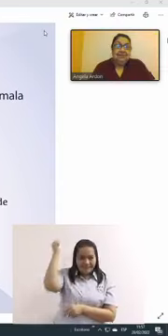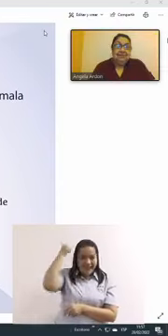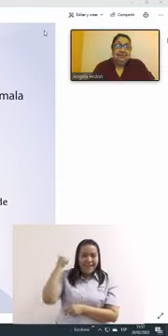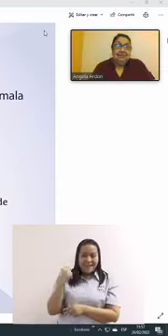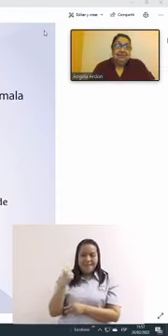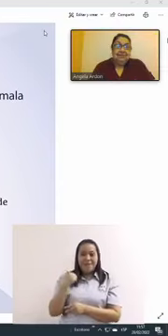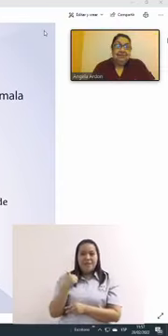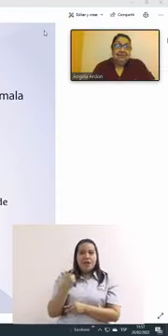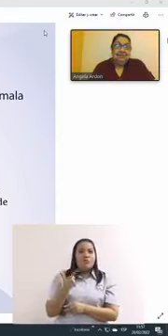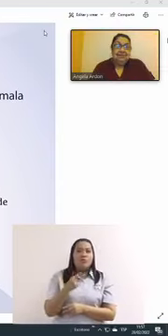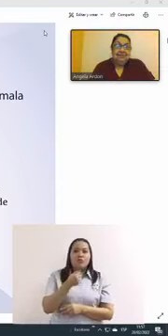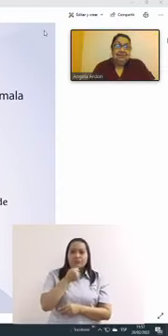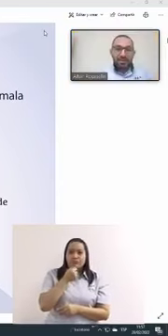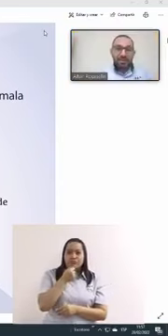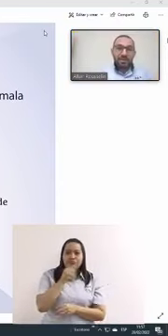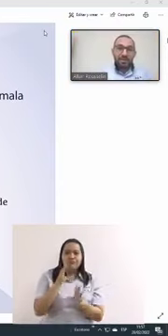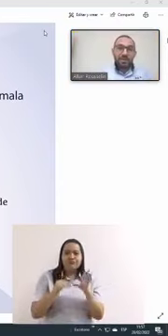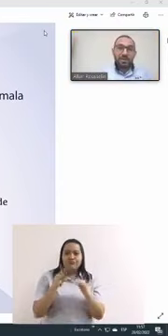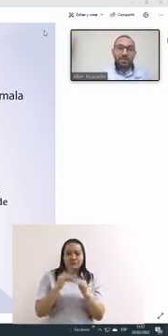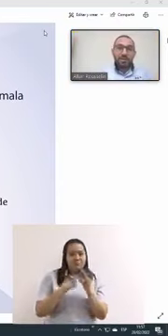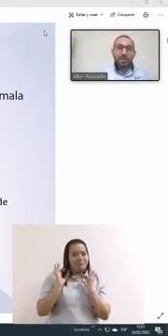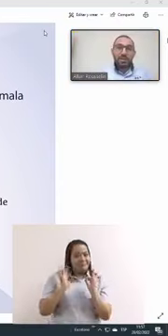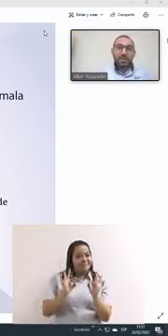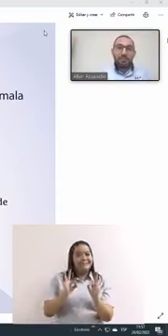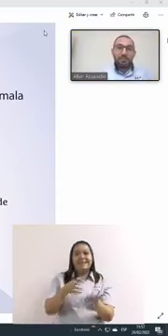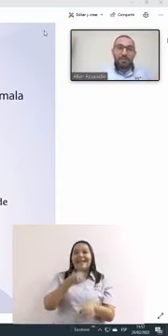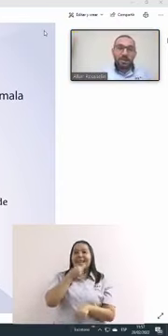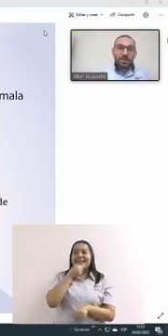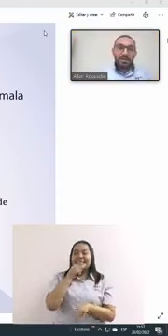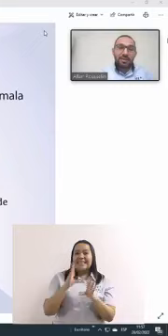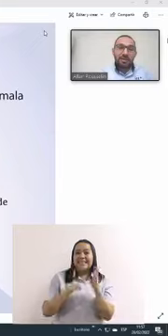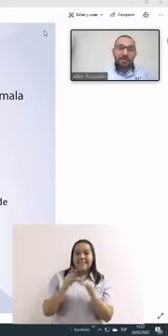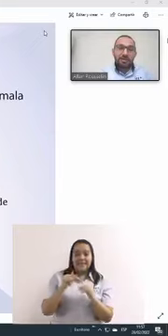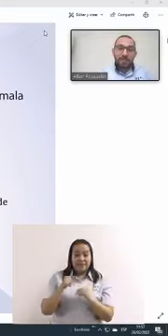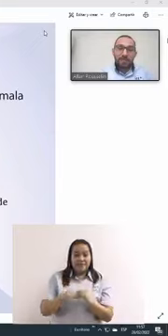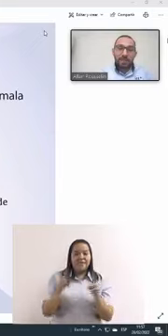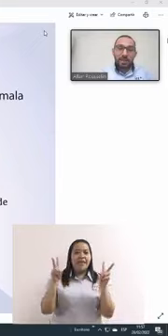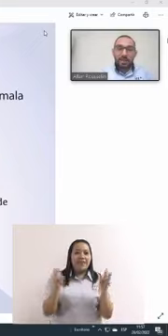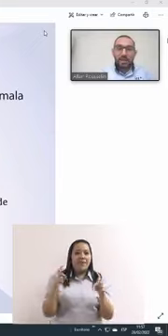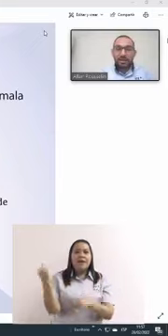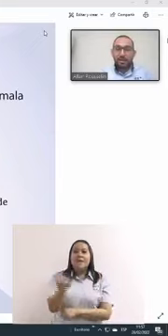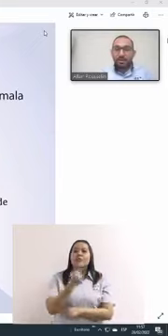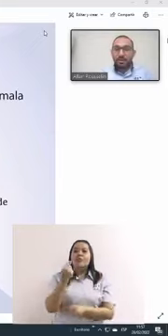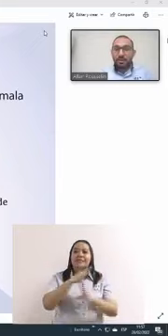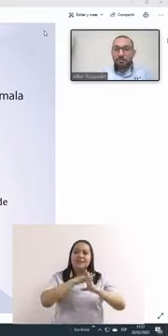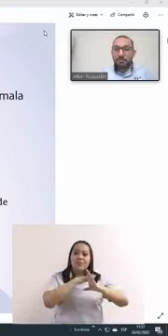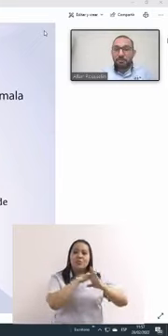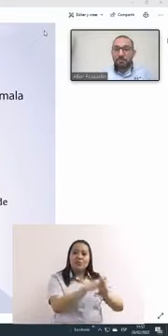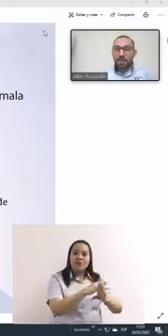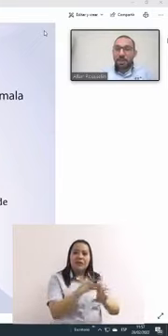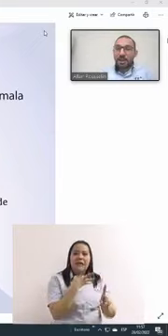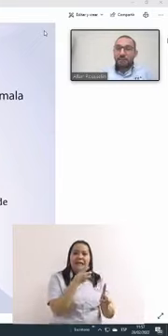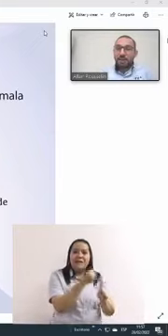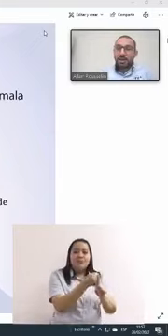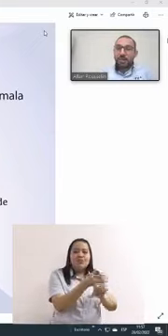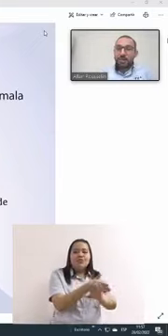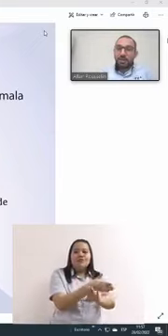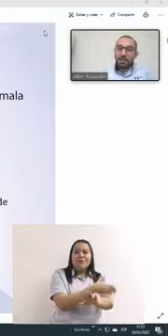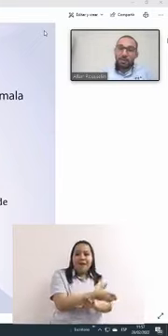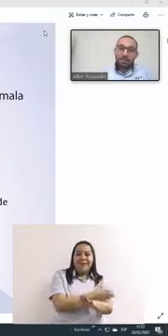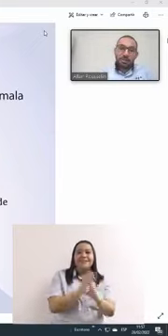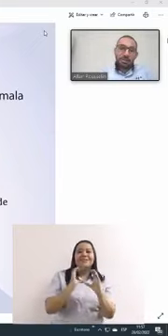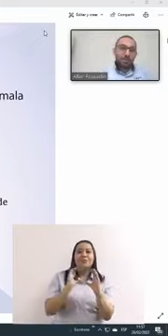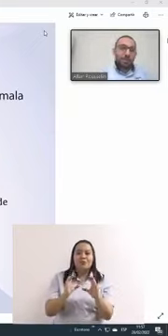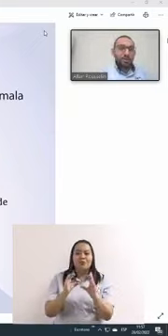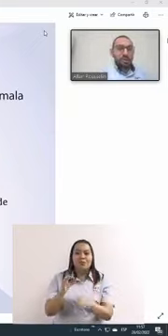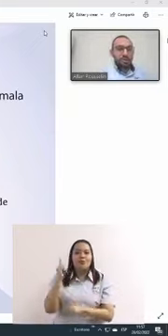disertación, por su excelente disertación en el webinar Importancia de la Prevención e Intervención Temprana para el Cuidado